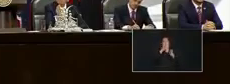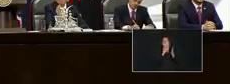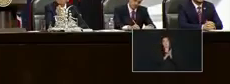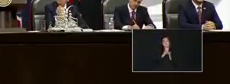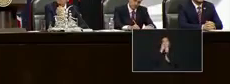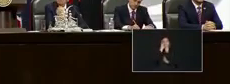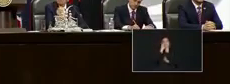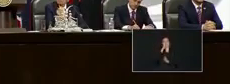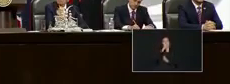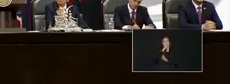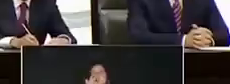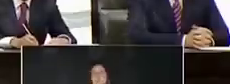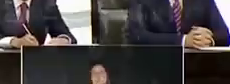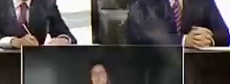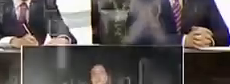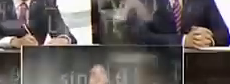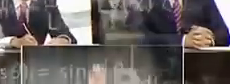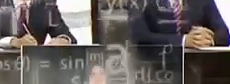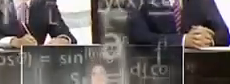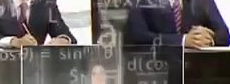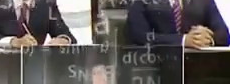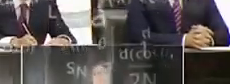5.2 billones.